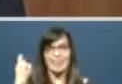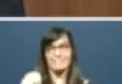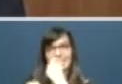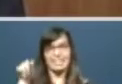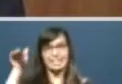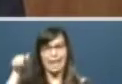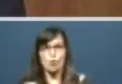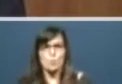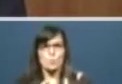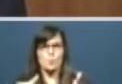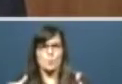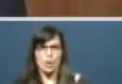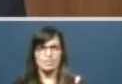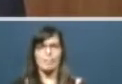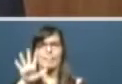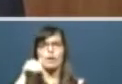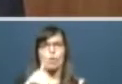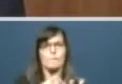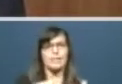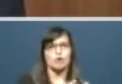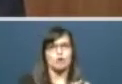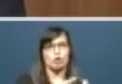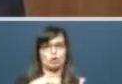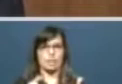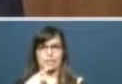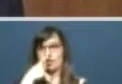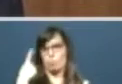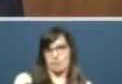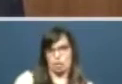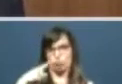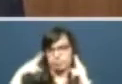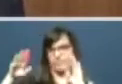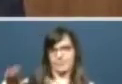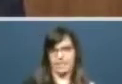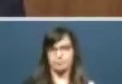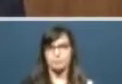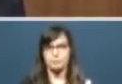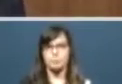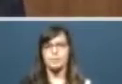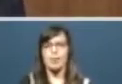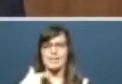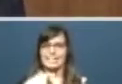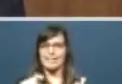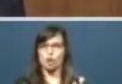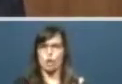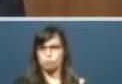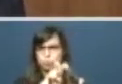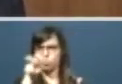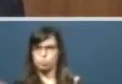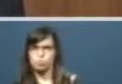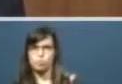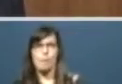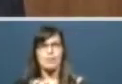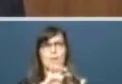que eran más de cinco mil doscientas al finalizar el ejercicio 2013 la diversificación de los sectores y los destinos exportadores